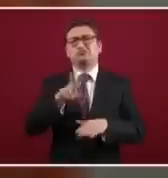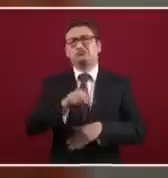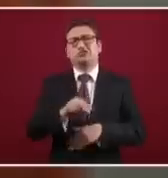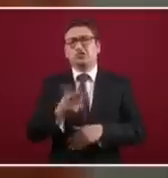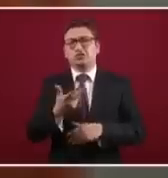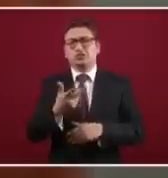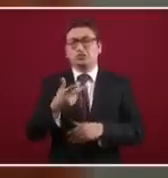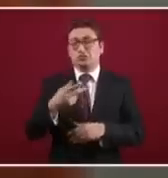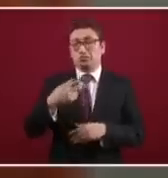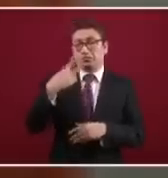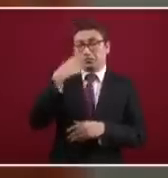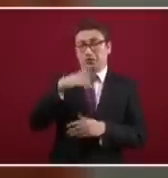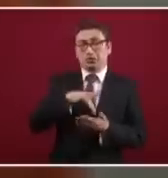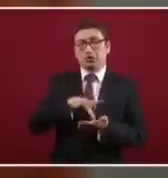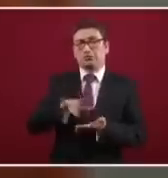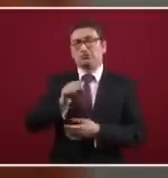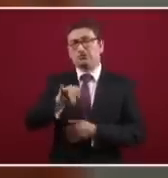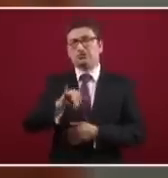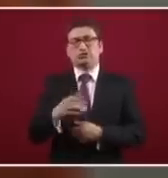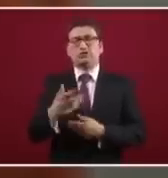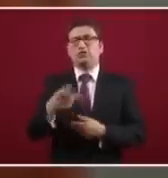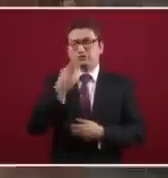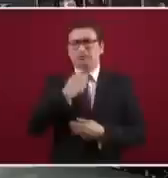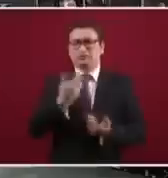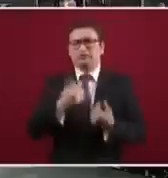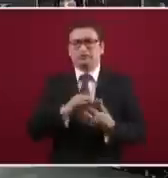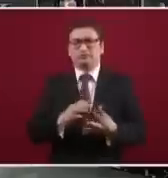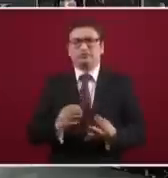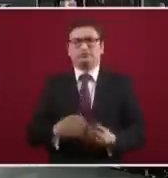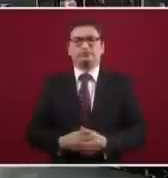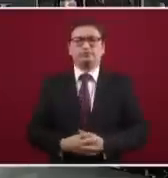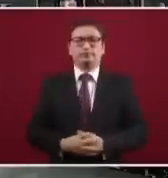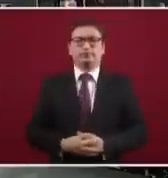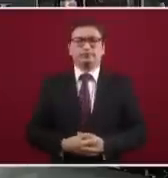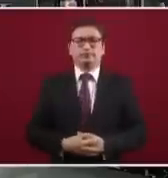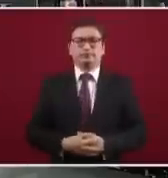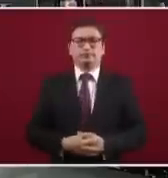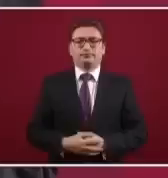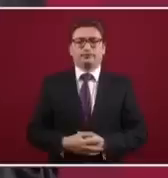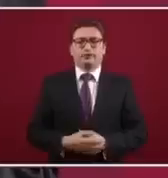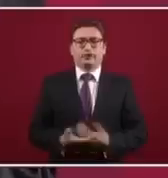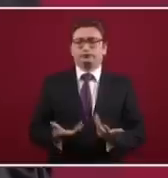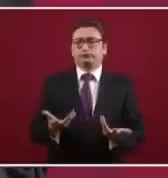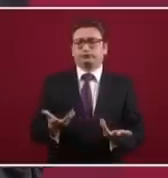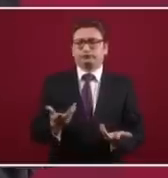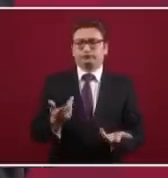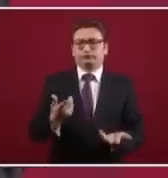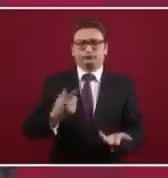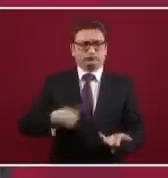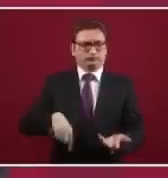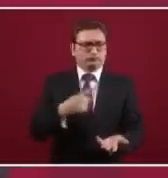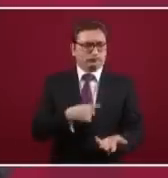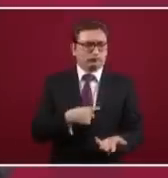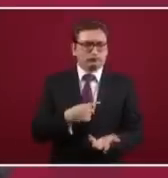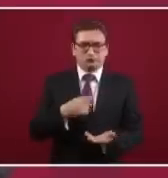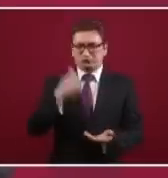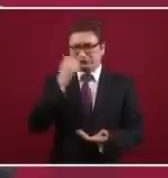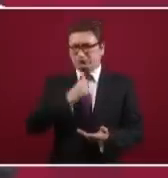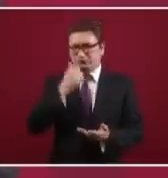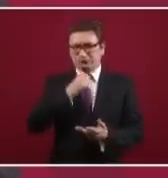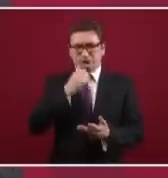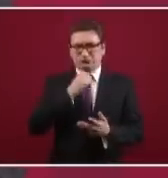puede decir al respecto? Y enseguida le formulo otra pregunta, por favor. Pues que nosotros siempre hemos mantenido